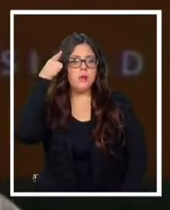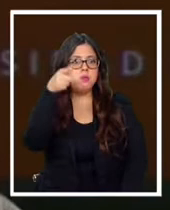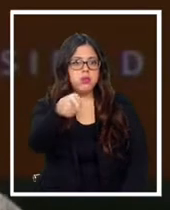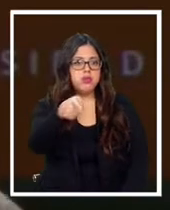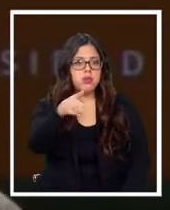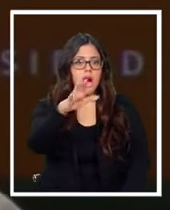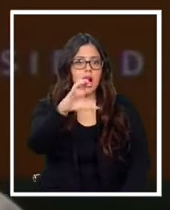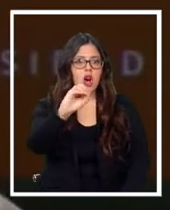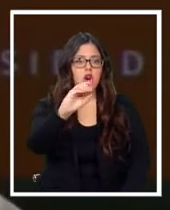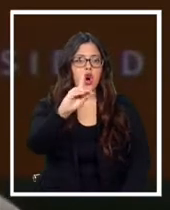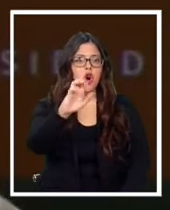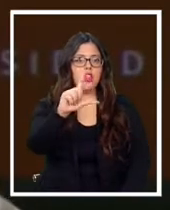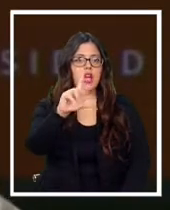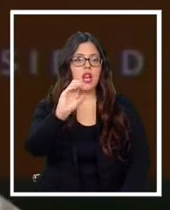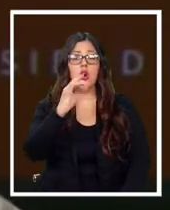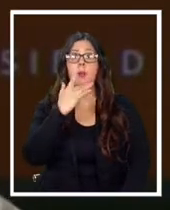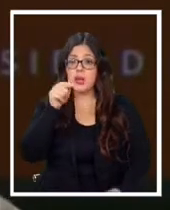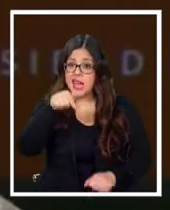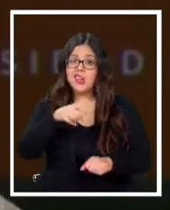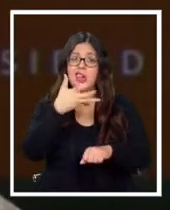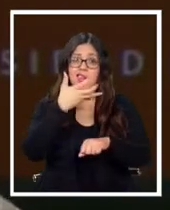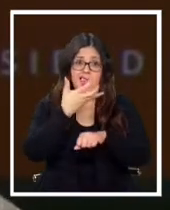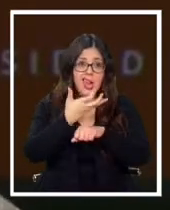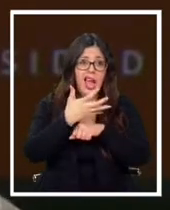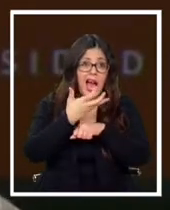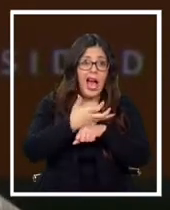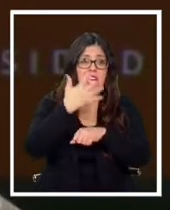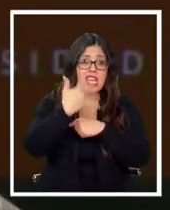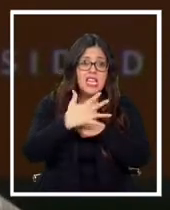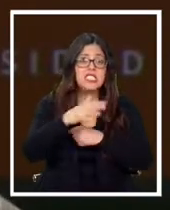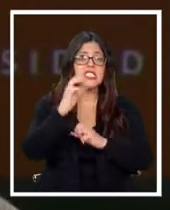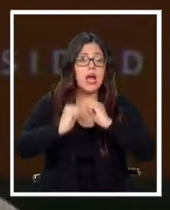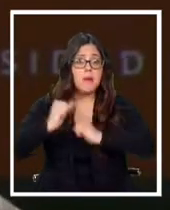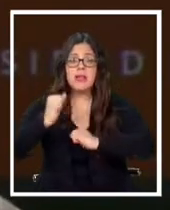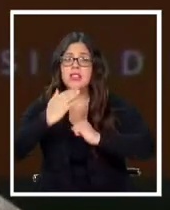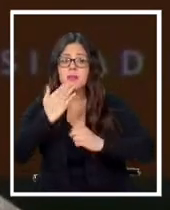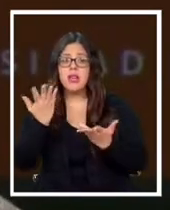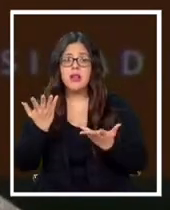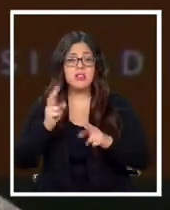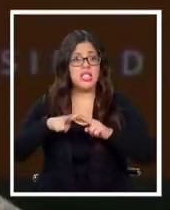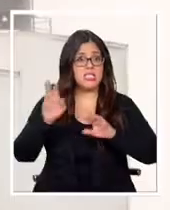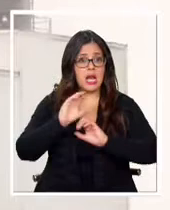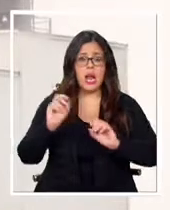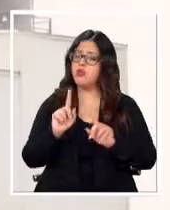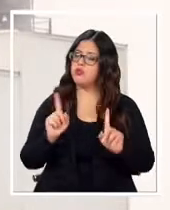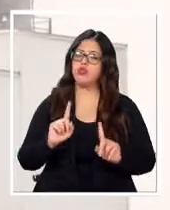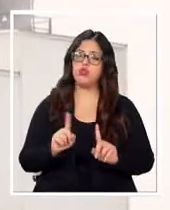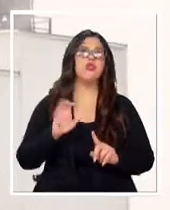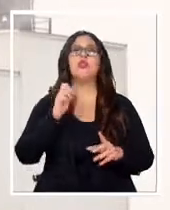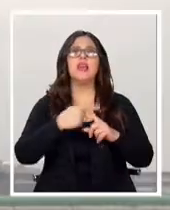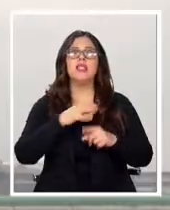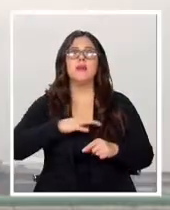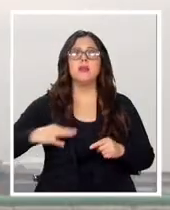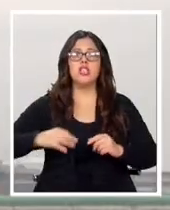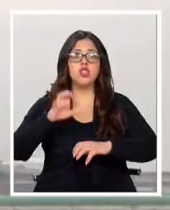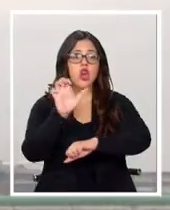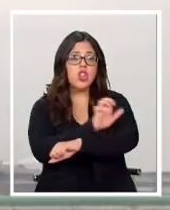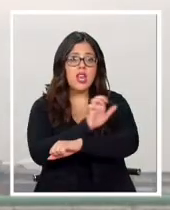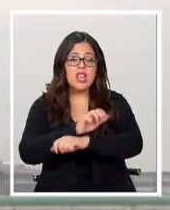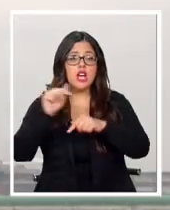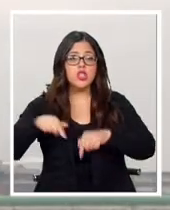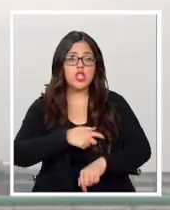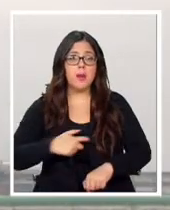a Codelco, porque ahí hay 15 empresas. Y lo que no corresponde es no hacer nada. El ex ministro de Energía y